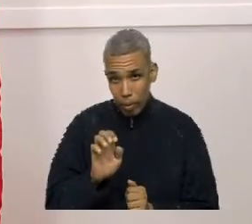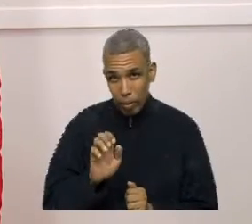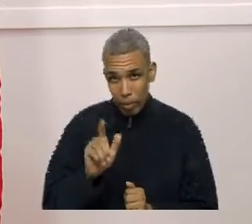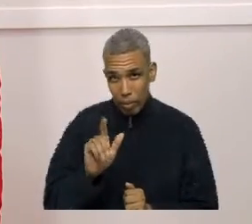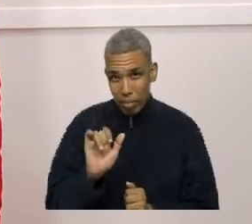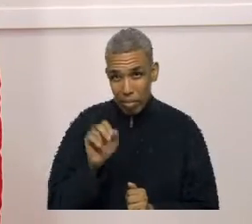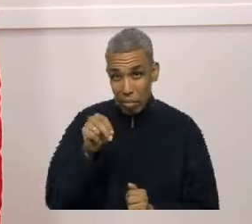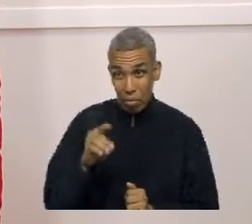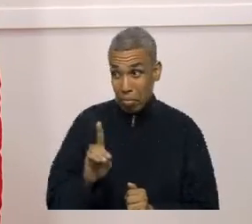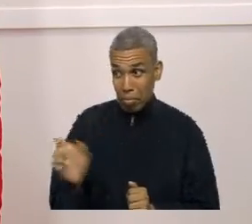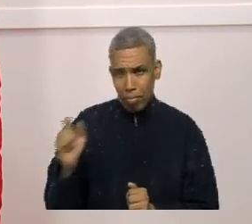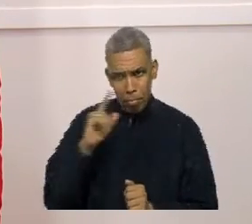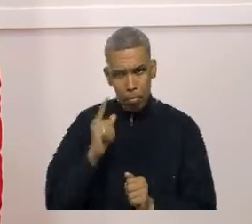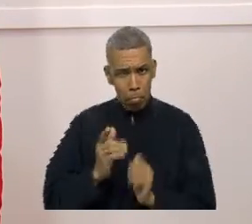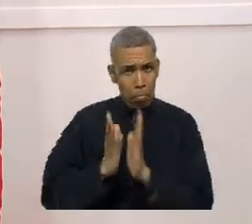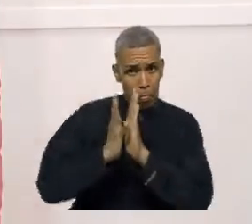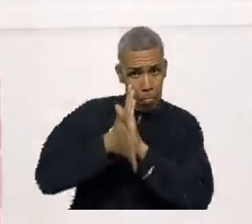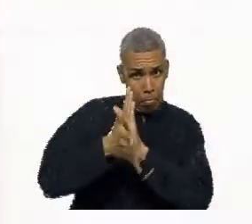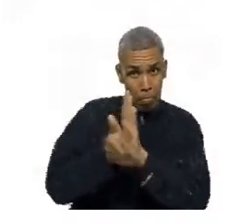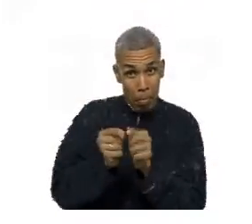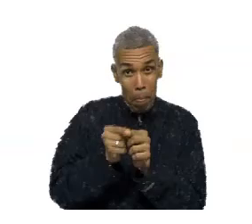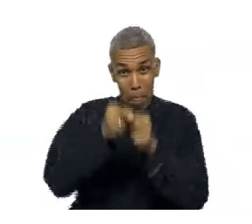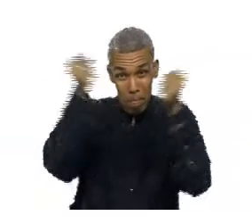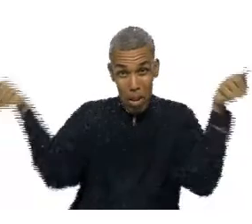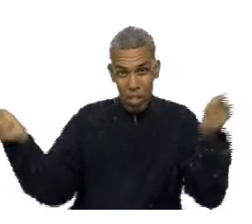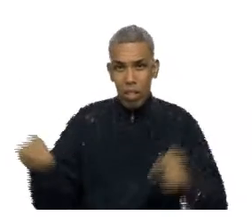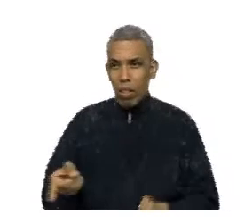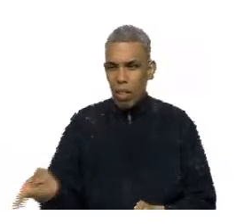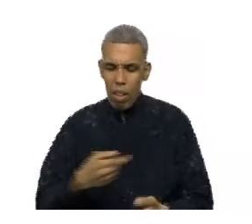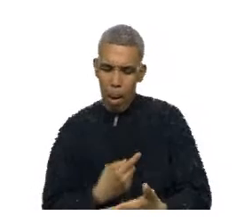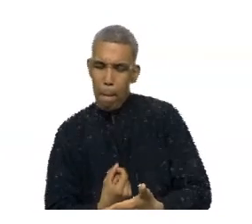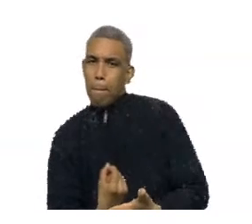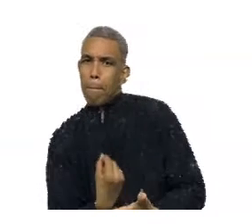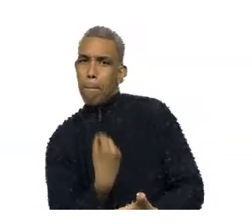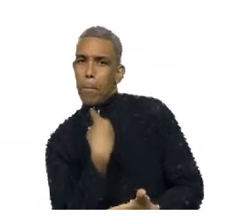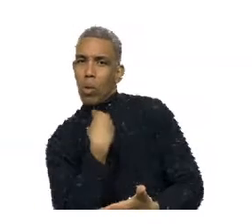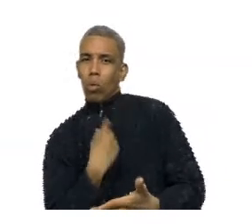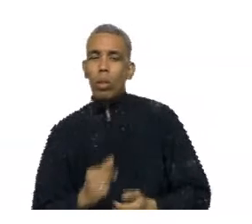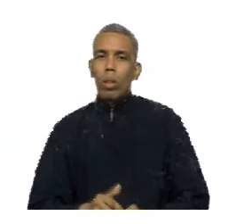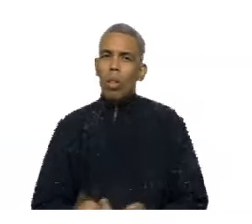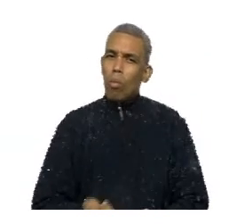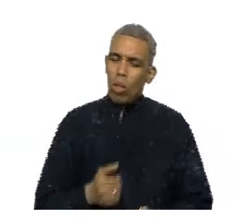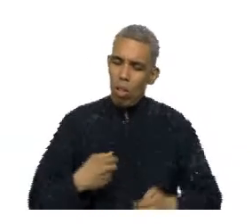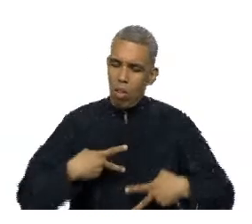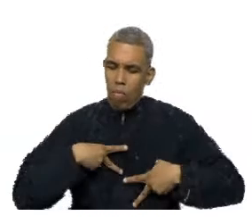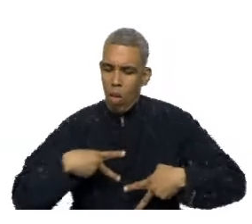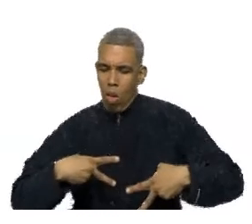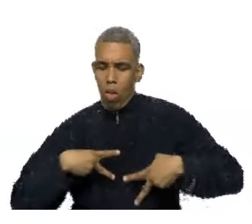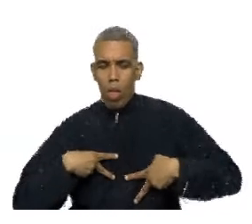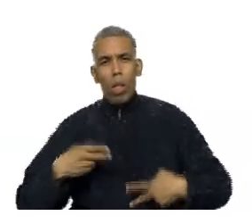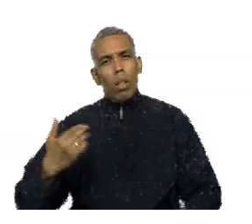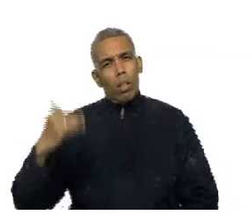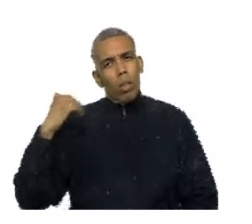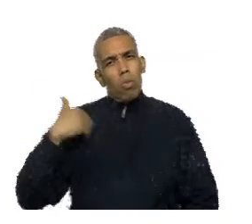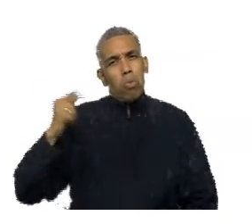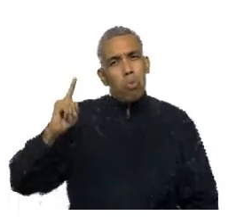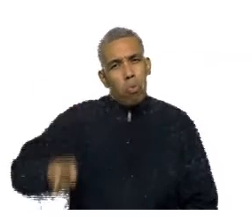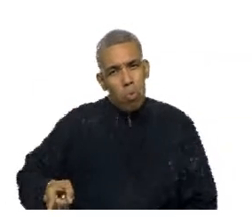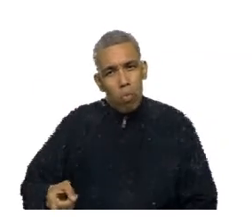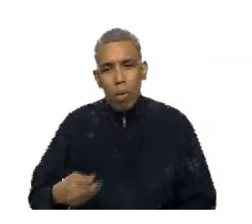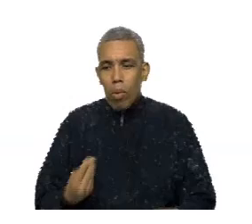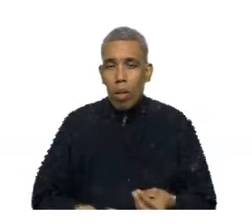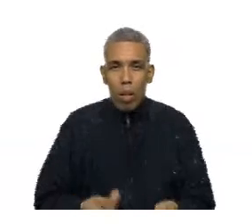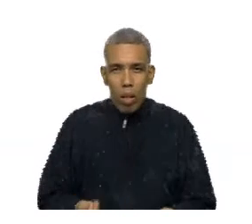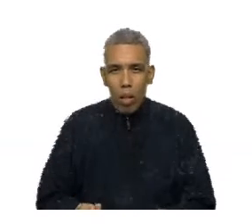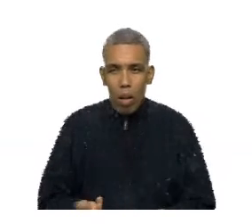usted le puede enfatizar en algo, ella pregunta de cuáles son las causas del asma y qué se debe hacer cuando la persona tiene un ataque. Bueno,